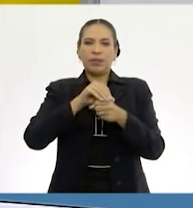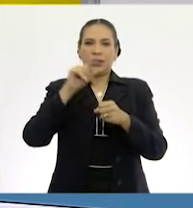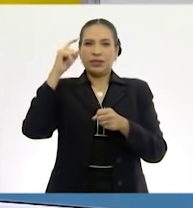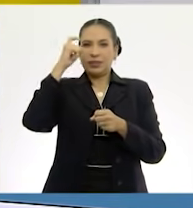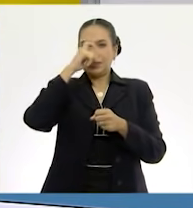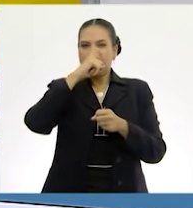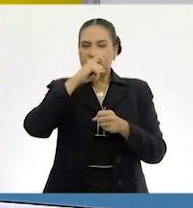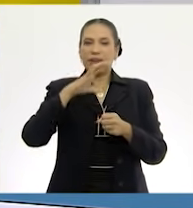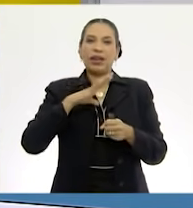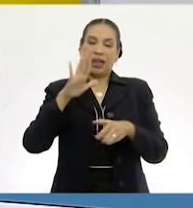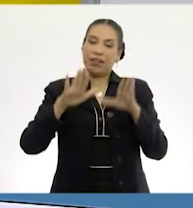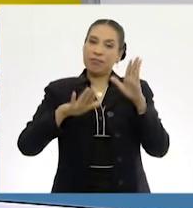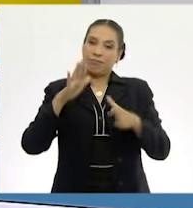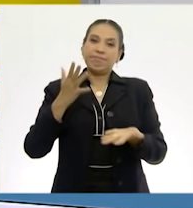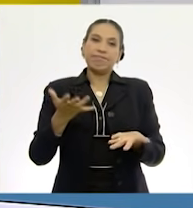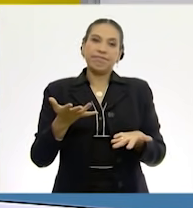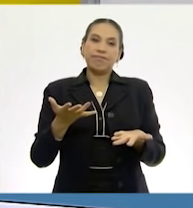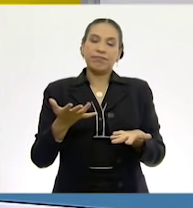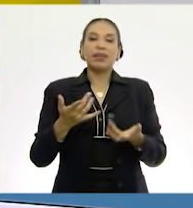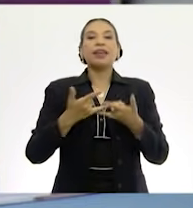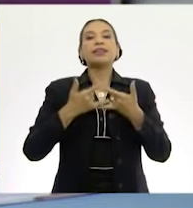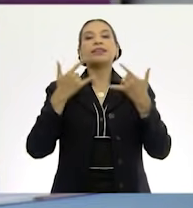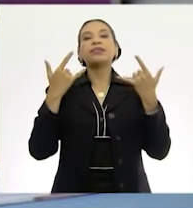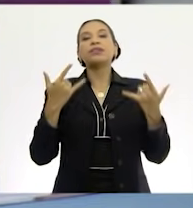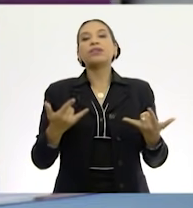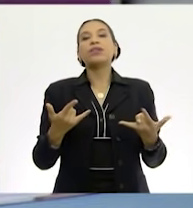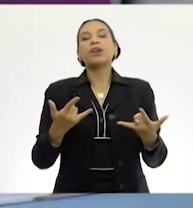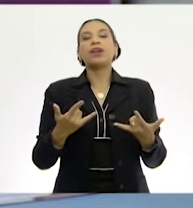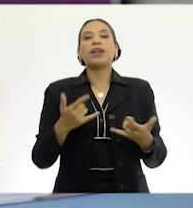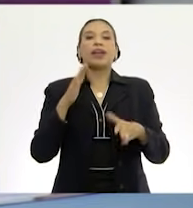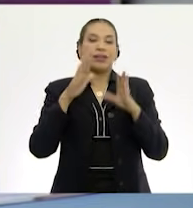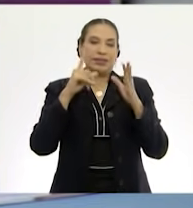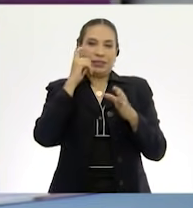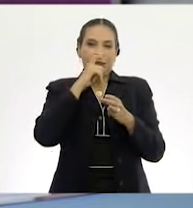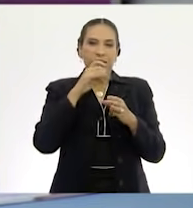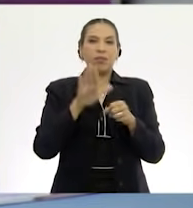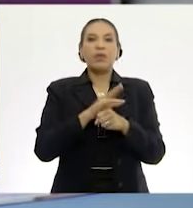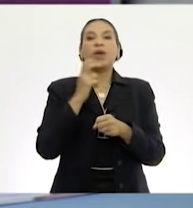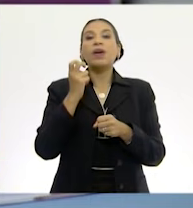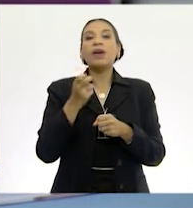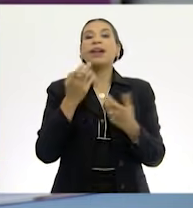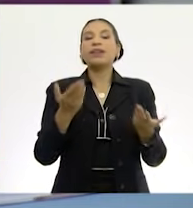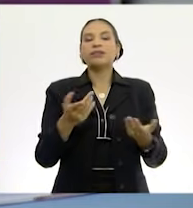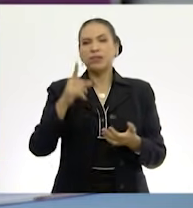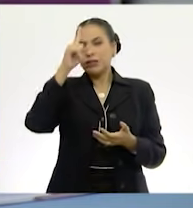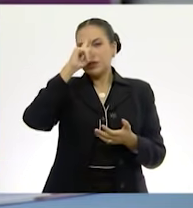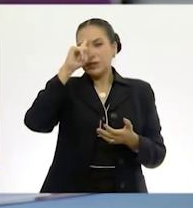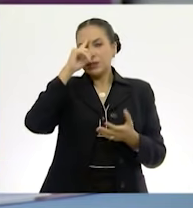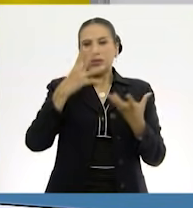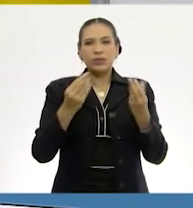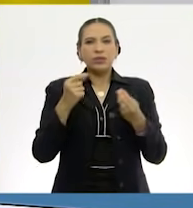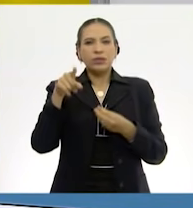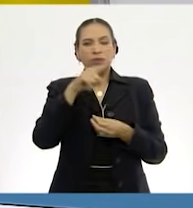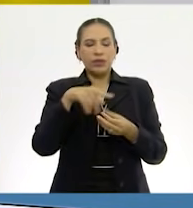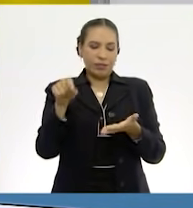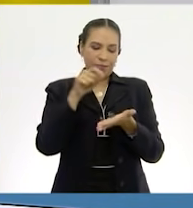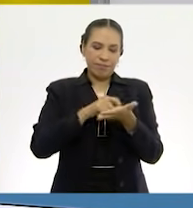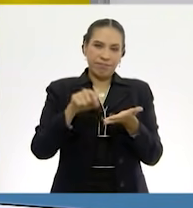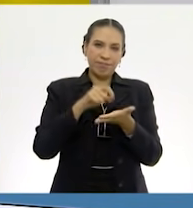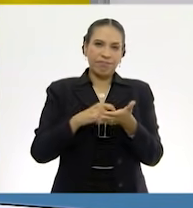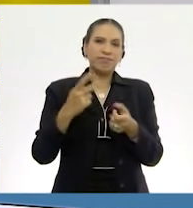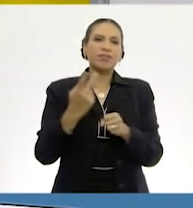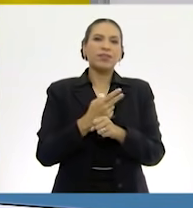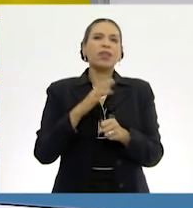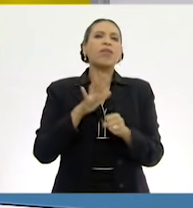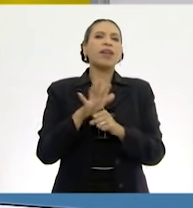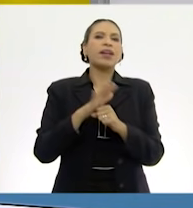causas, es decir, que la historia es multicausal. Por eso, Les recomiendo mucho que vayan tomando nota acerca de